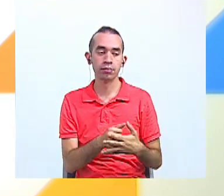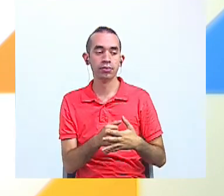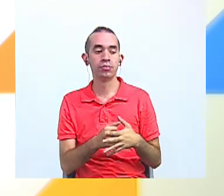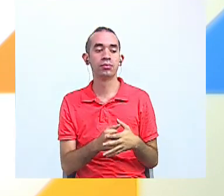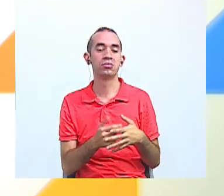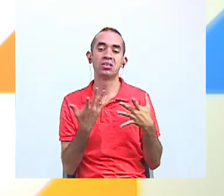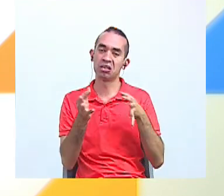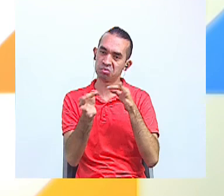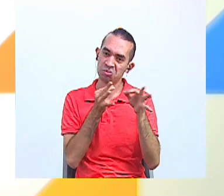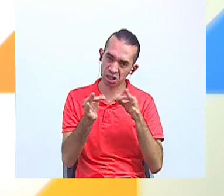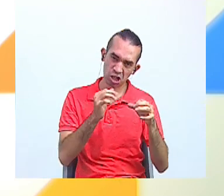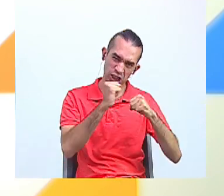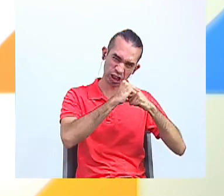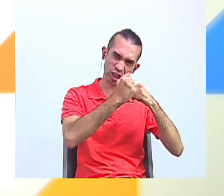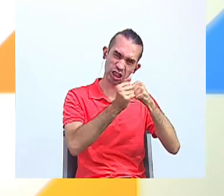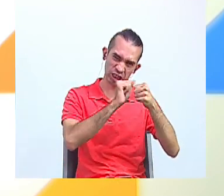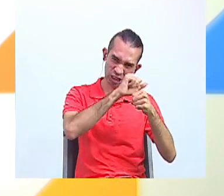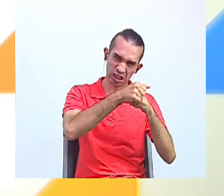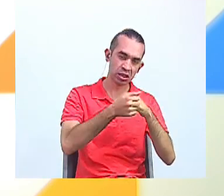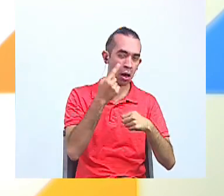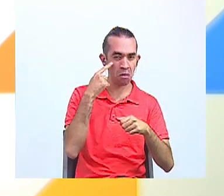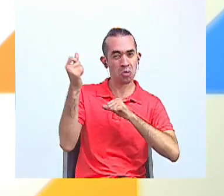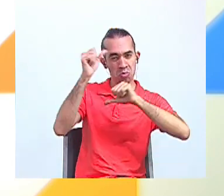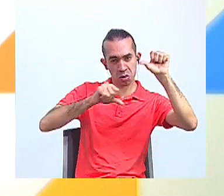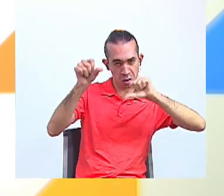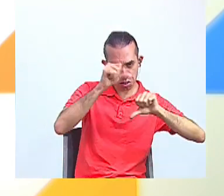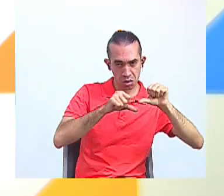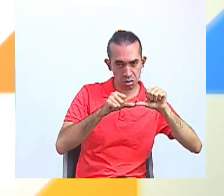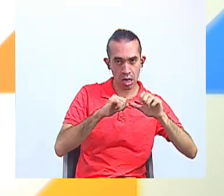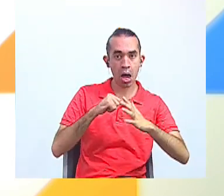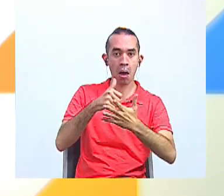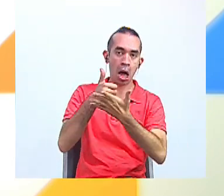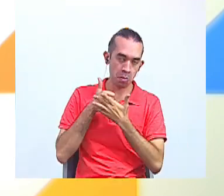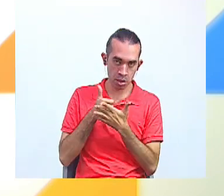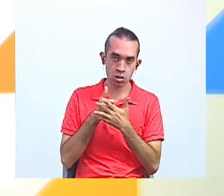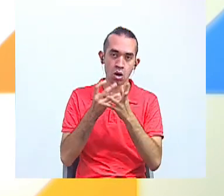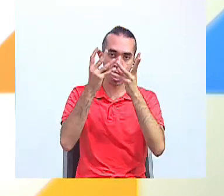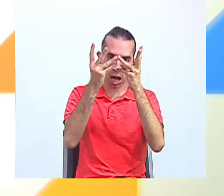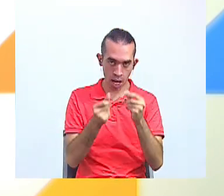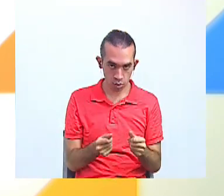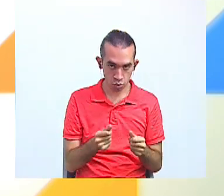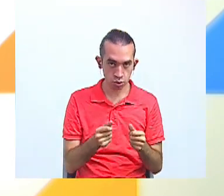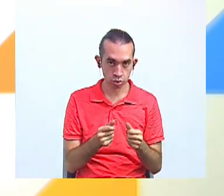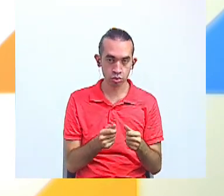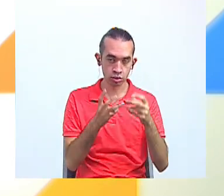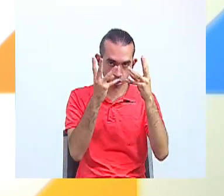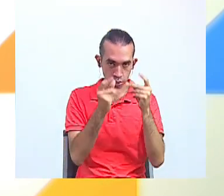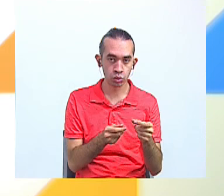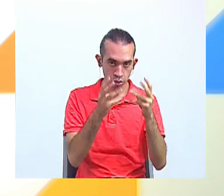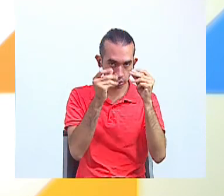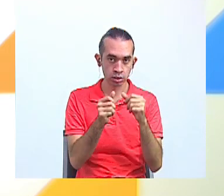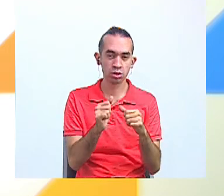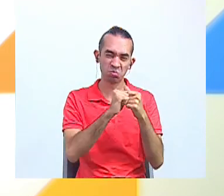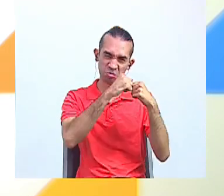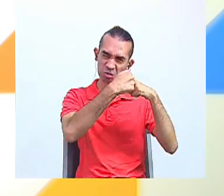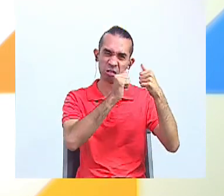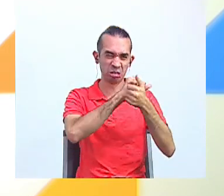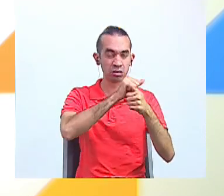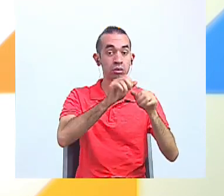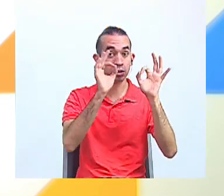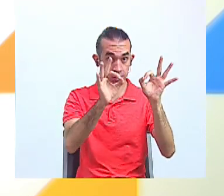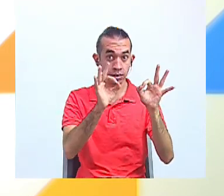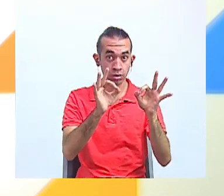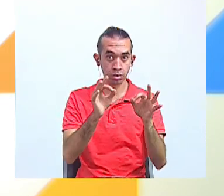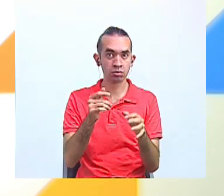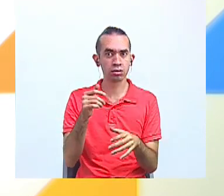sobre la densidad, vieron el experimento y me ayudaron a realizar los cálculos de densidad. ¿Qué les pareció? Ya habían visto